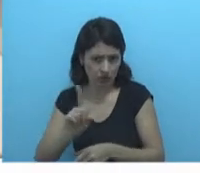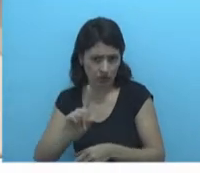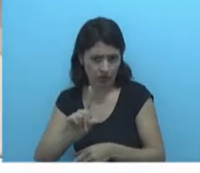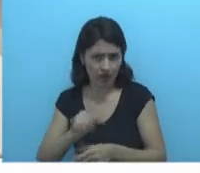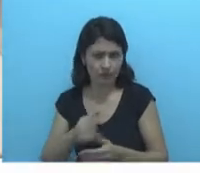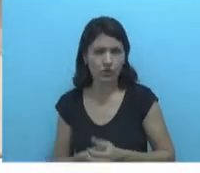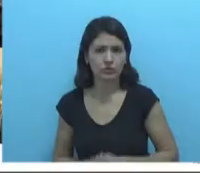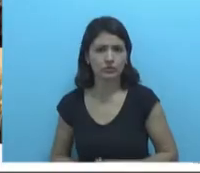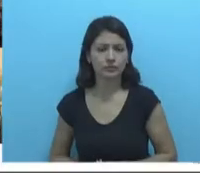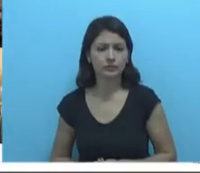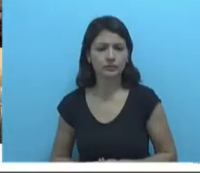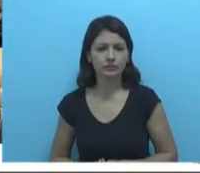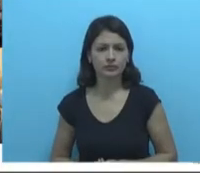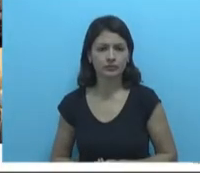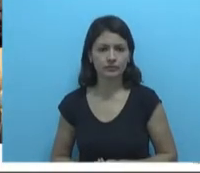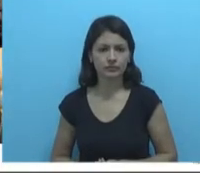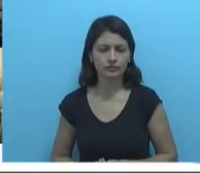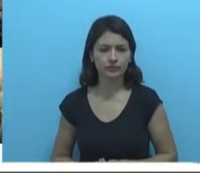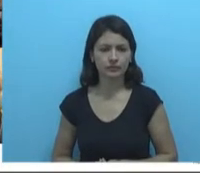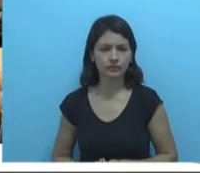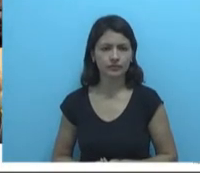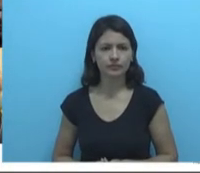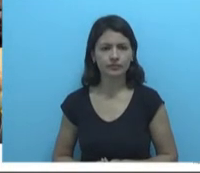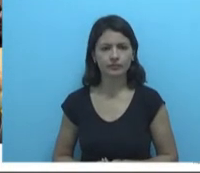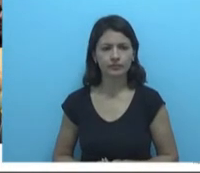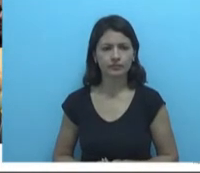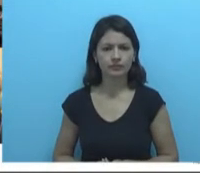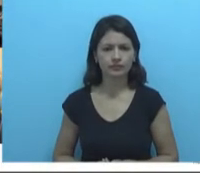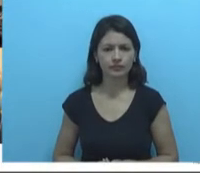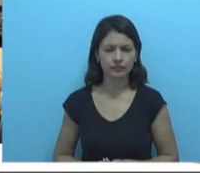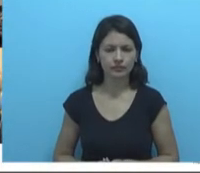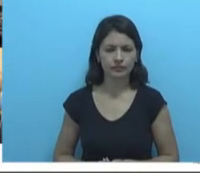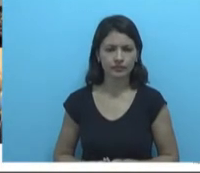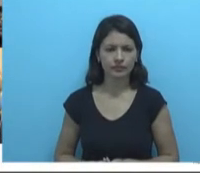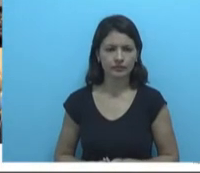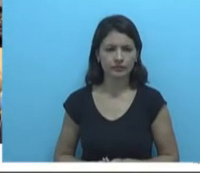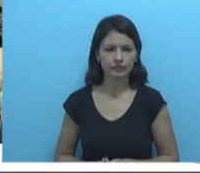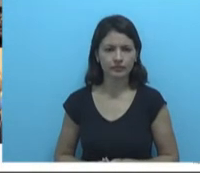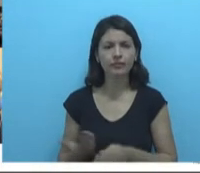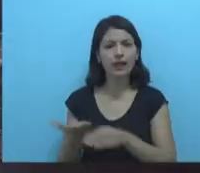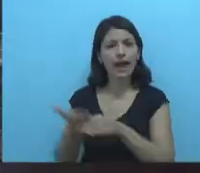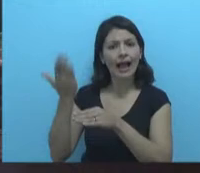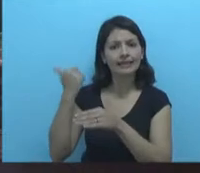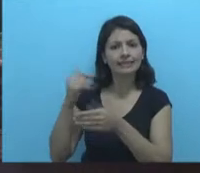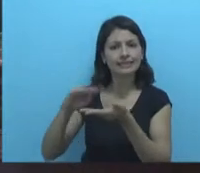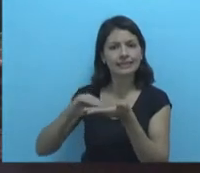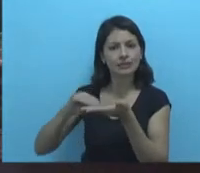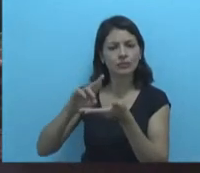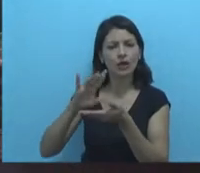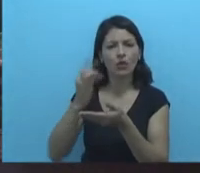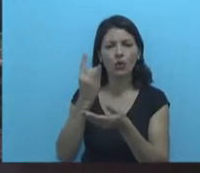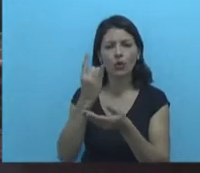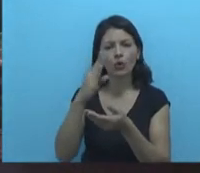Diputado Puyaro, fue planteado por el diputado Rubeo.